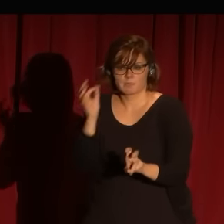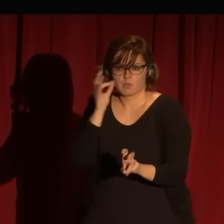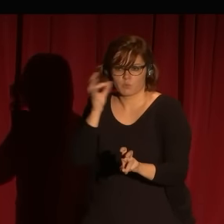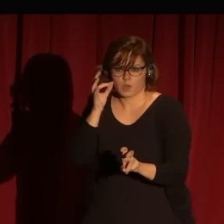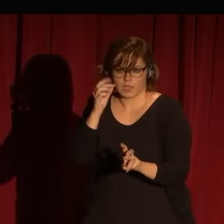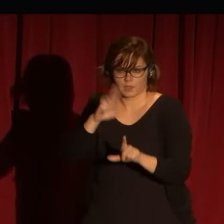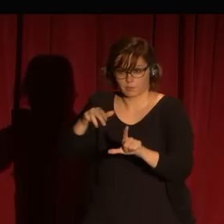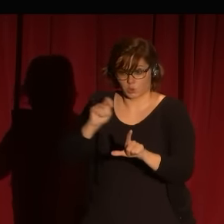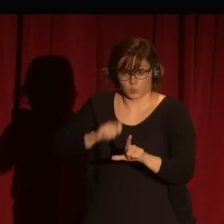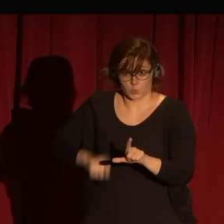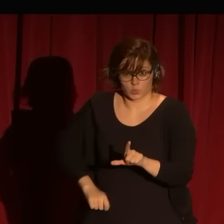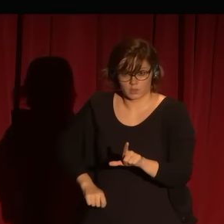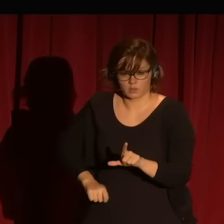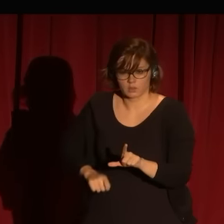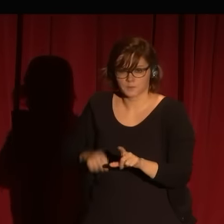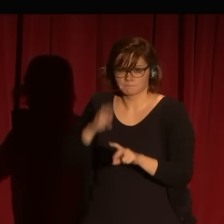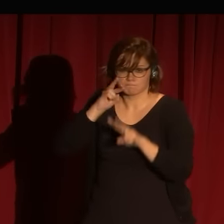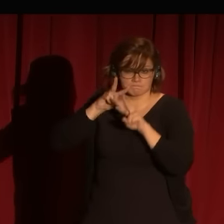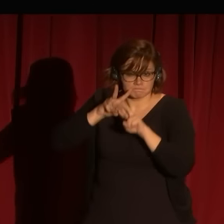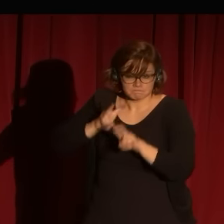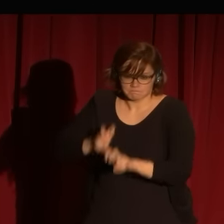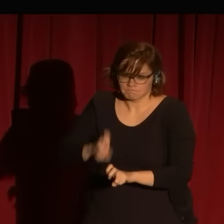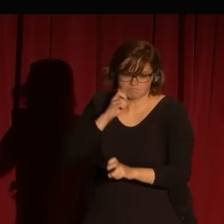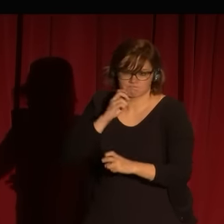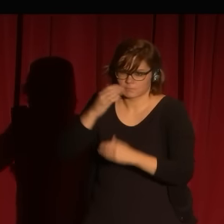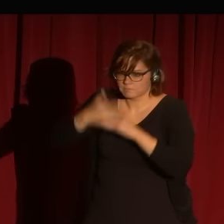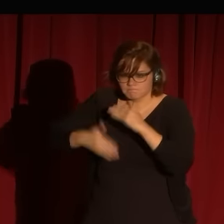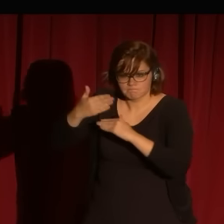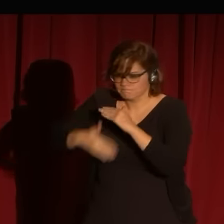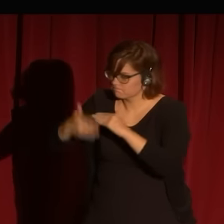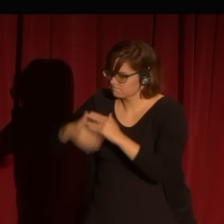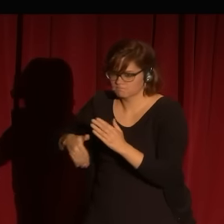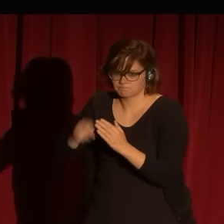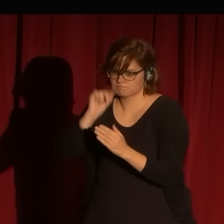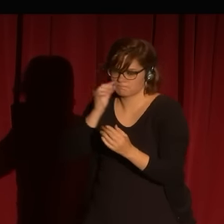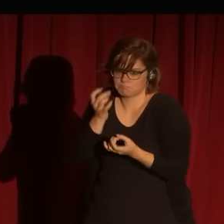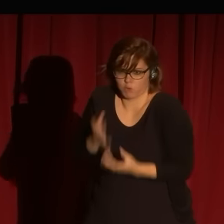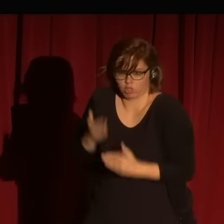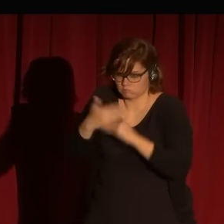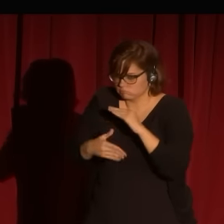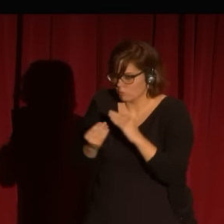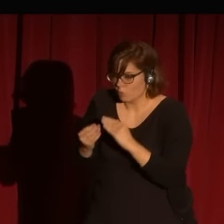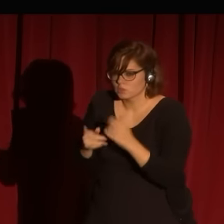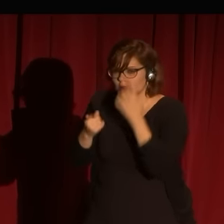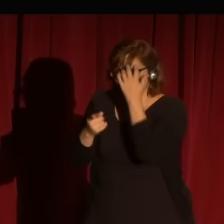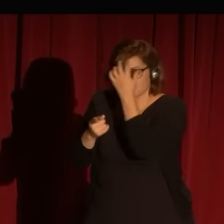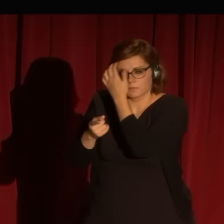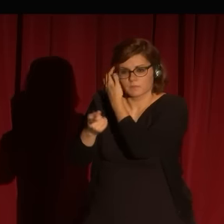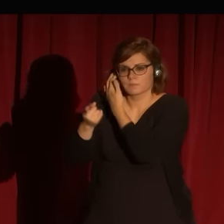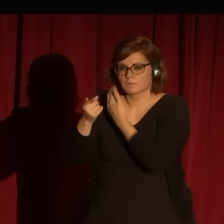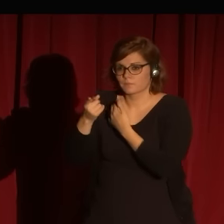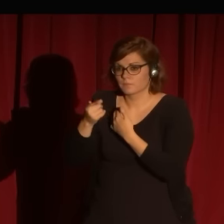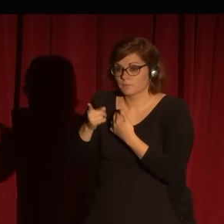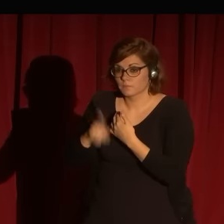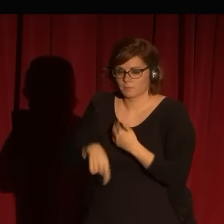eh Entré y y y y me vi muy limitado bastante pronto pero fue buscando algo que encontramos por ejemplo claramente en cuadros